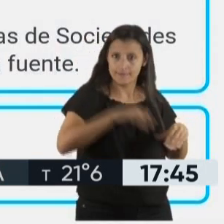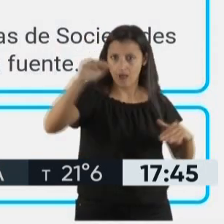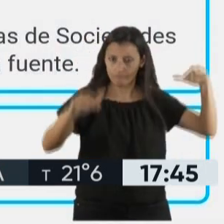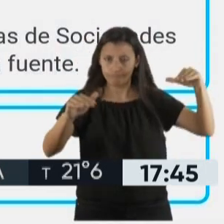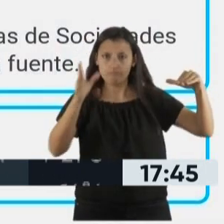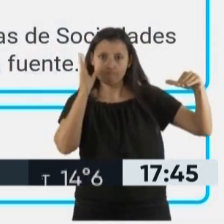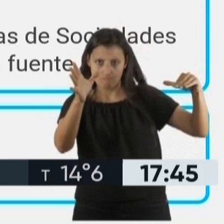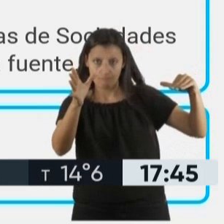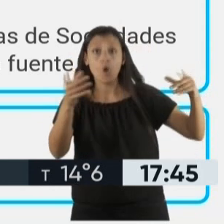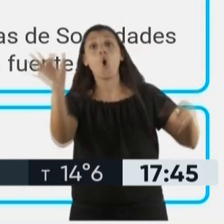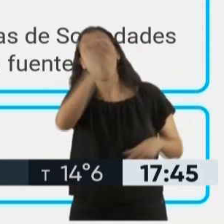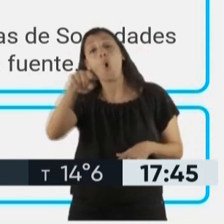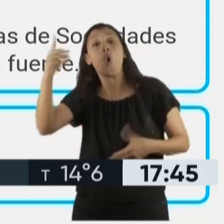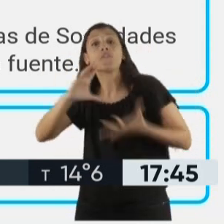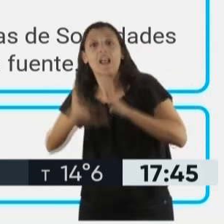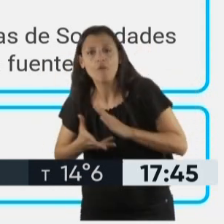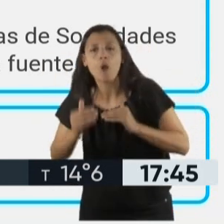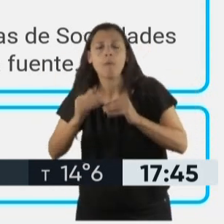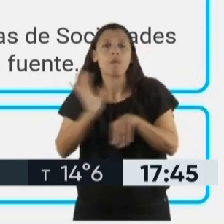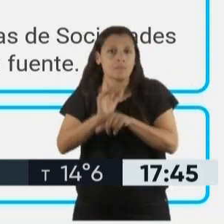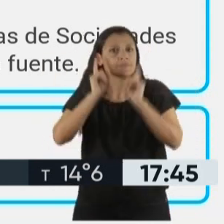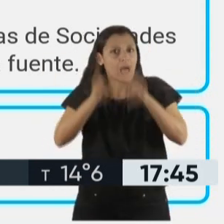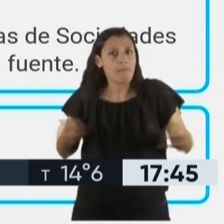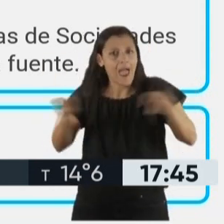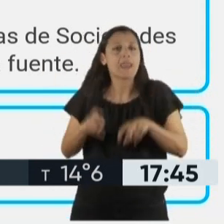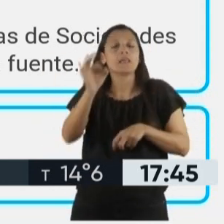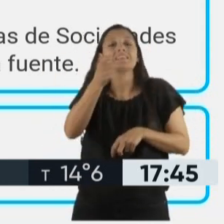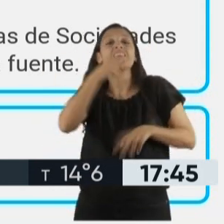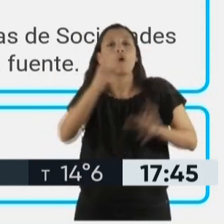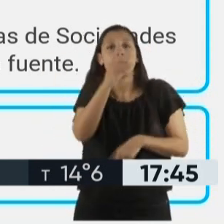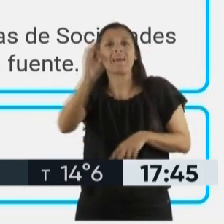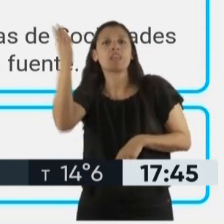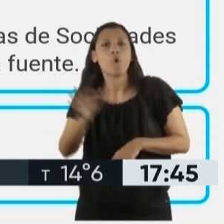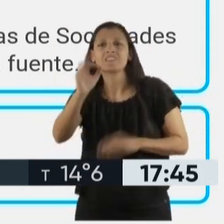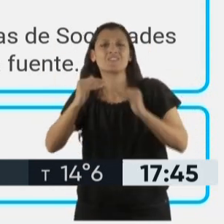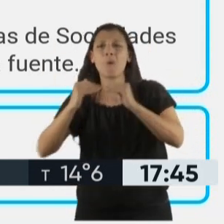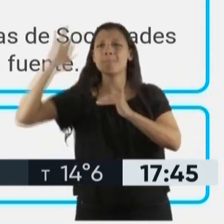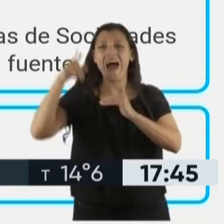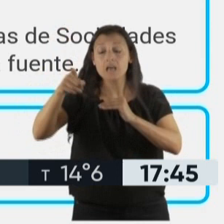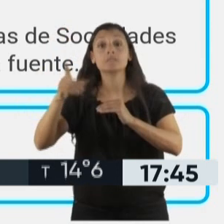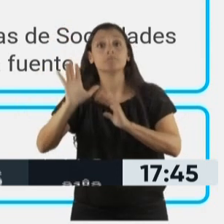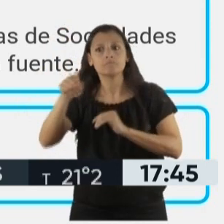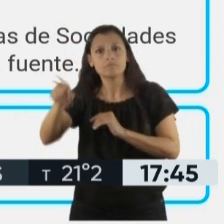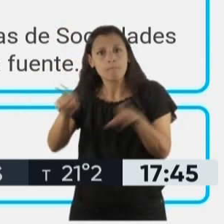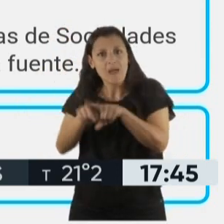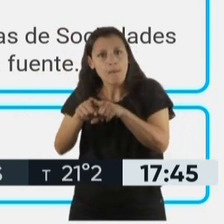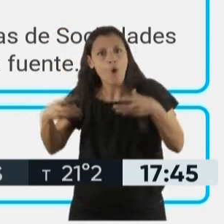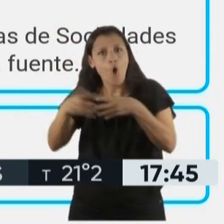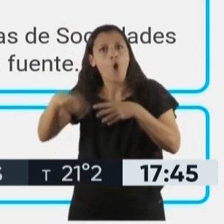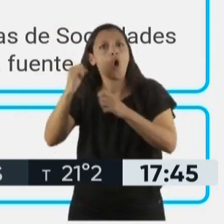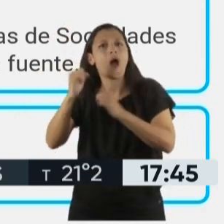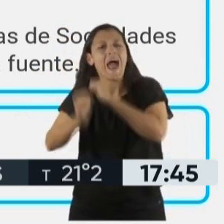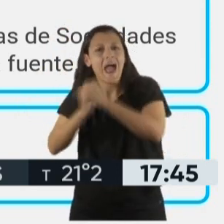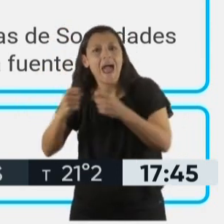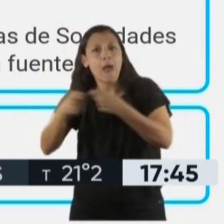modo, aumentó mucho ese margen operativo, 20% o más, y la empresa tiene una ganancia neta imponible contable de